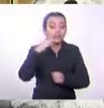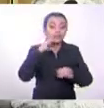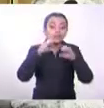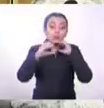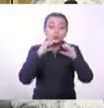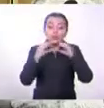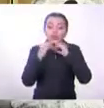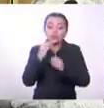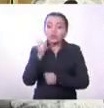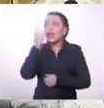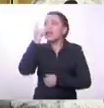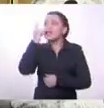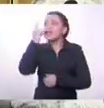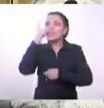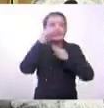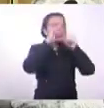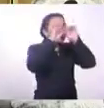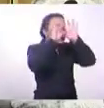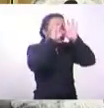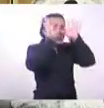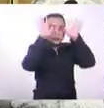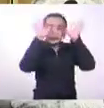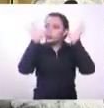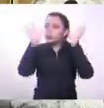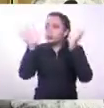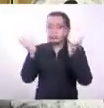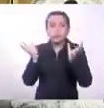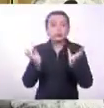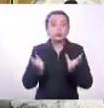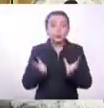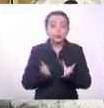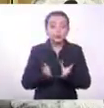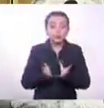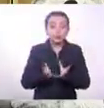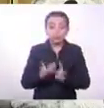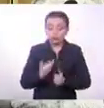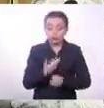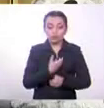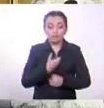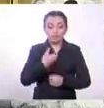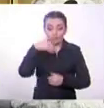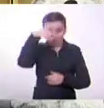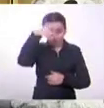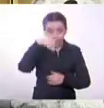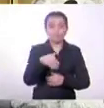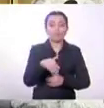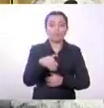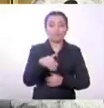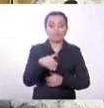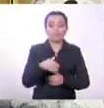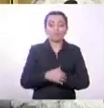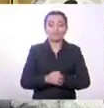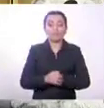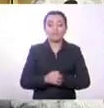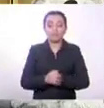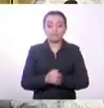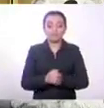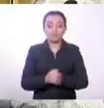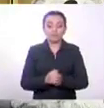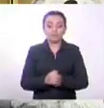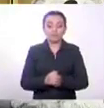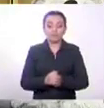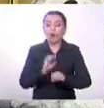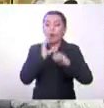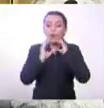el mundo en el cual nosotros vivimos, en el cual nosotros estamos inmersos. Entonces, ya vimos que la comunicación no solamente se da